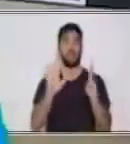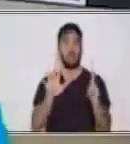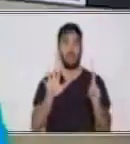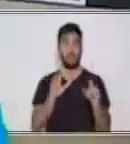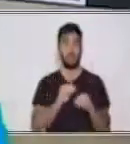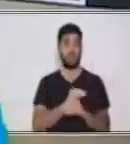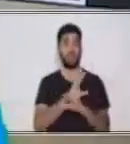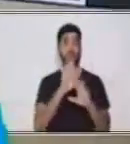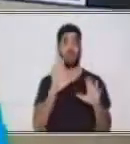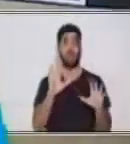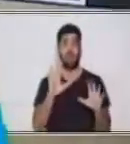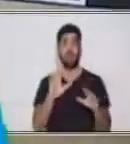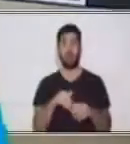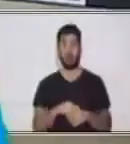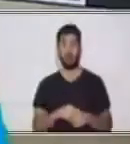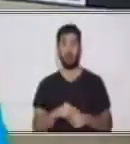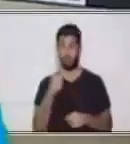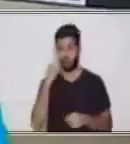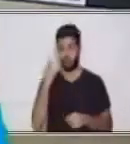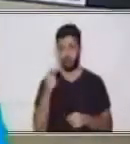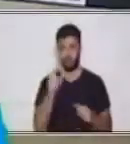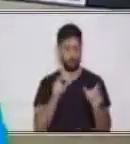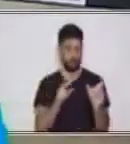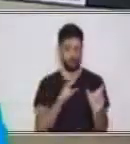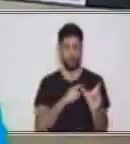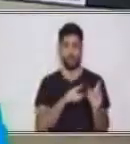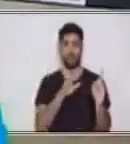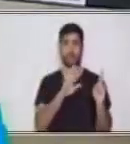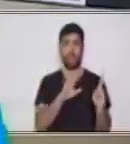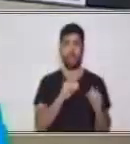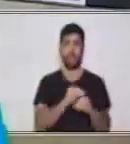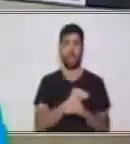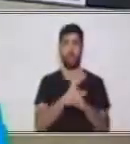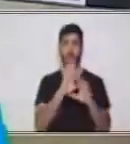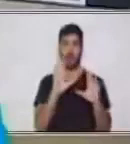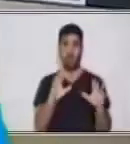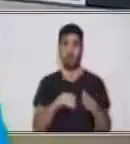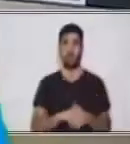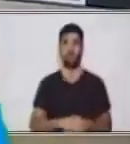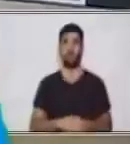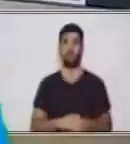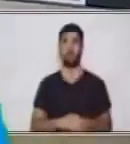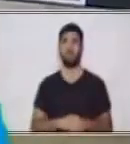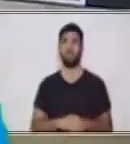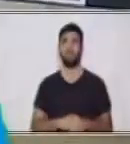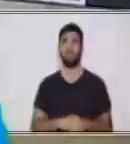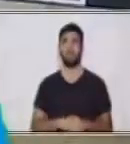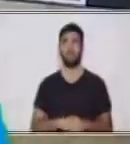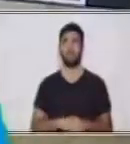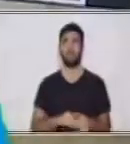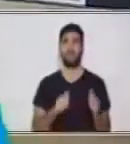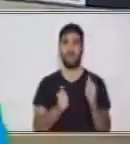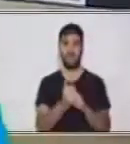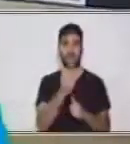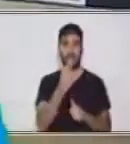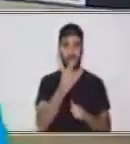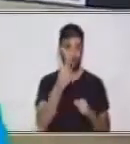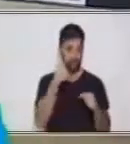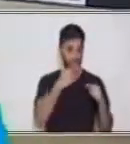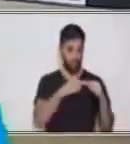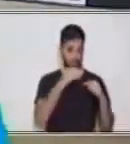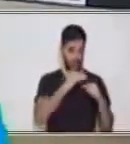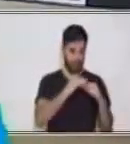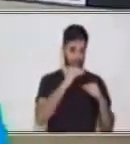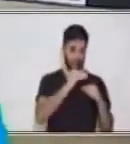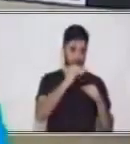la temperatura, aquí estamos a las 6 de la mañana, cada uno de estos espacios que se llaman gradaciones